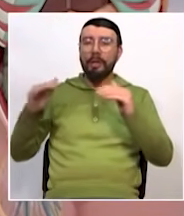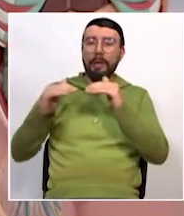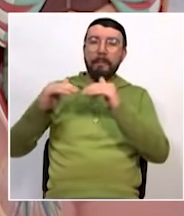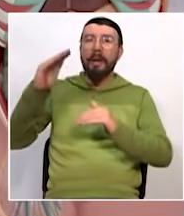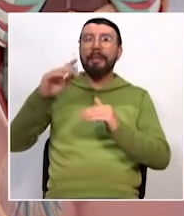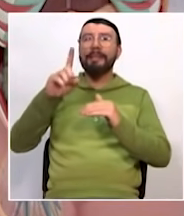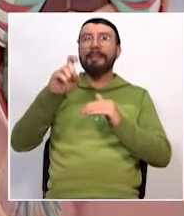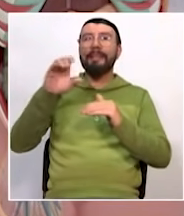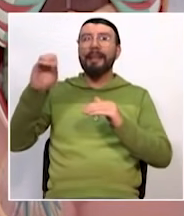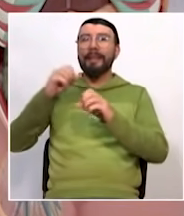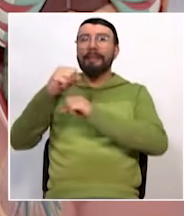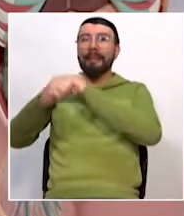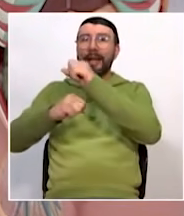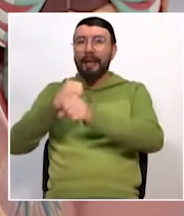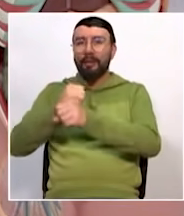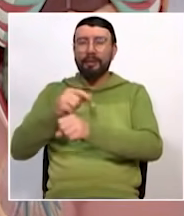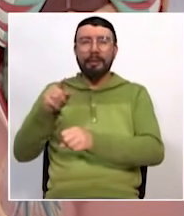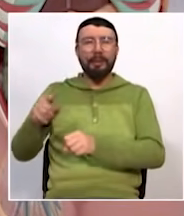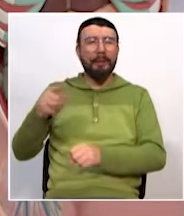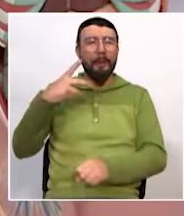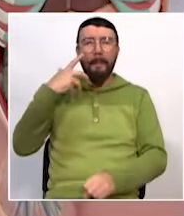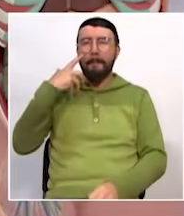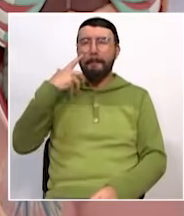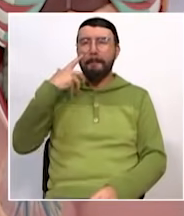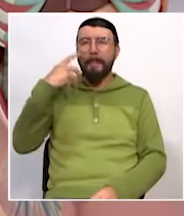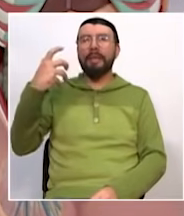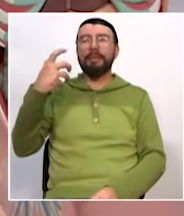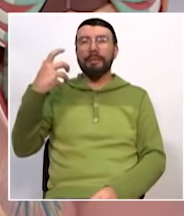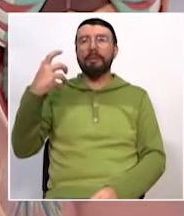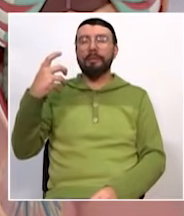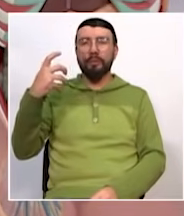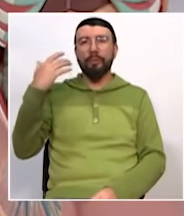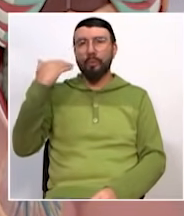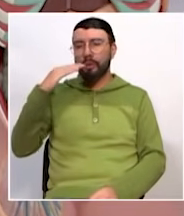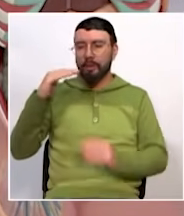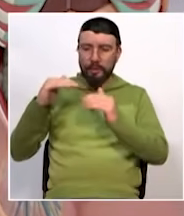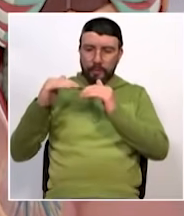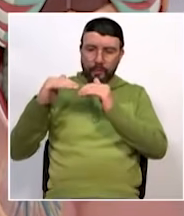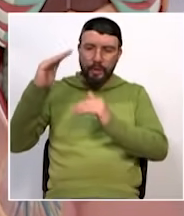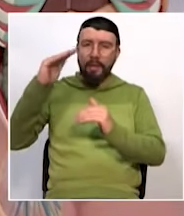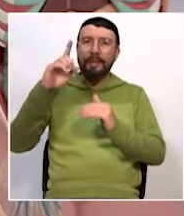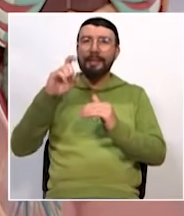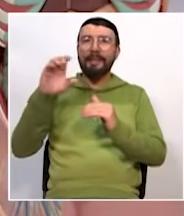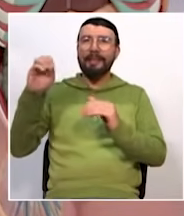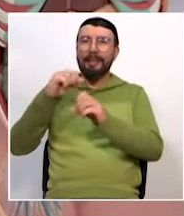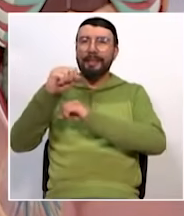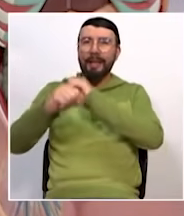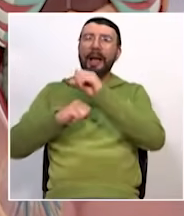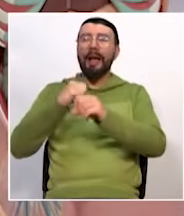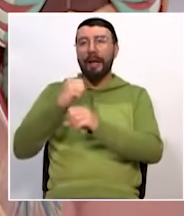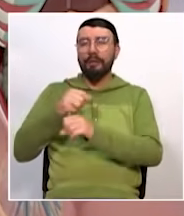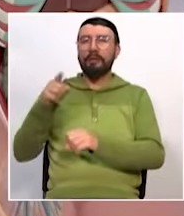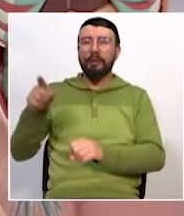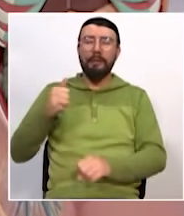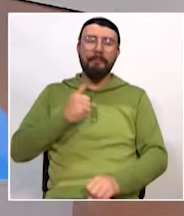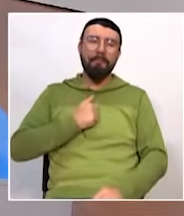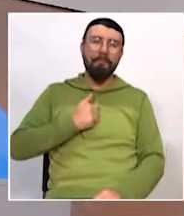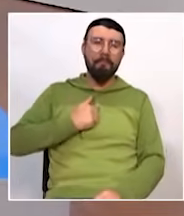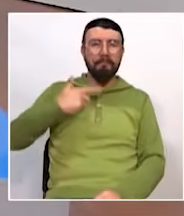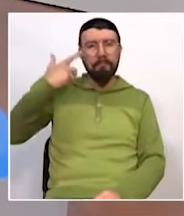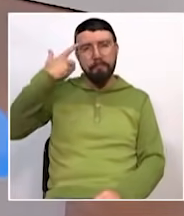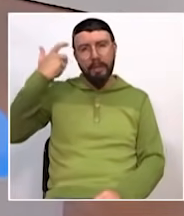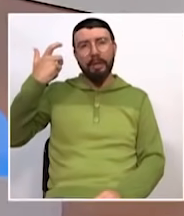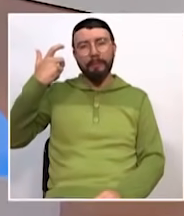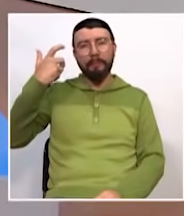tendencia al suicidio más que en las mujeres y que en cualquier otra etapa de la vida bueno vamos desglosando eso porque me